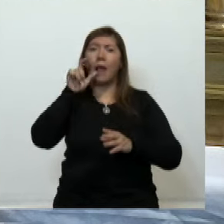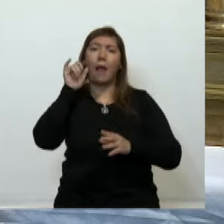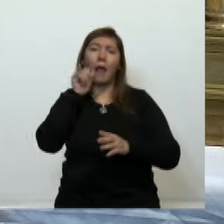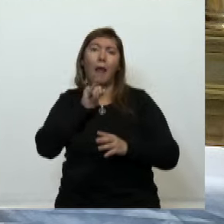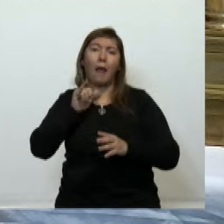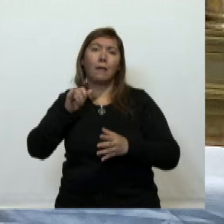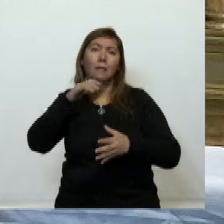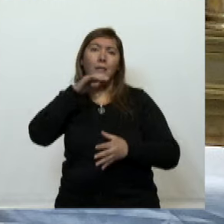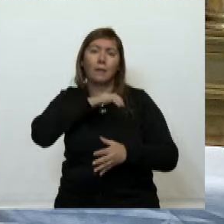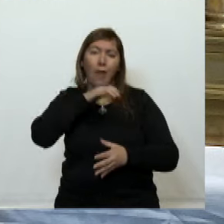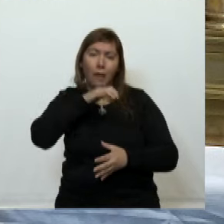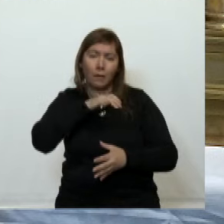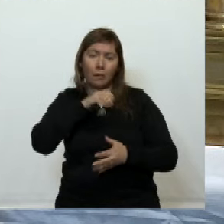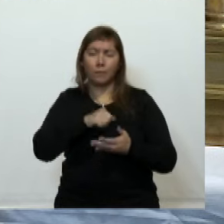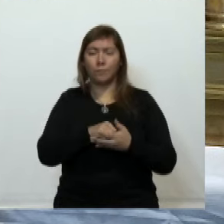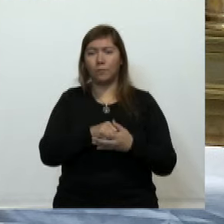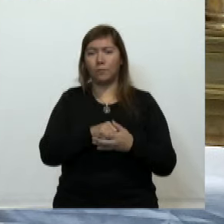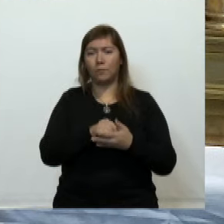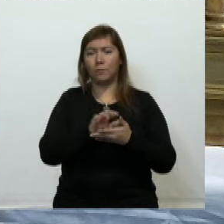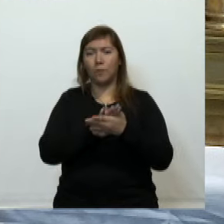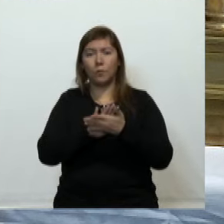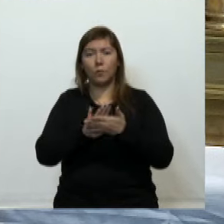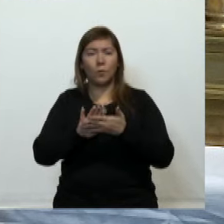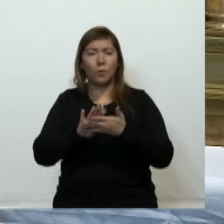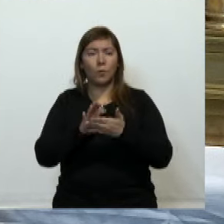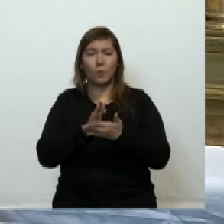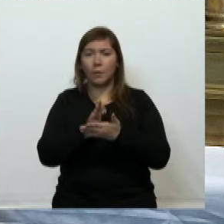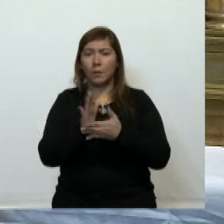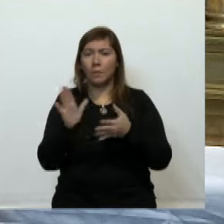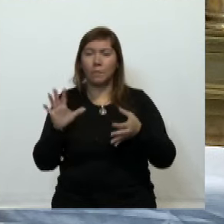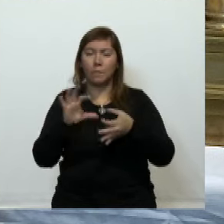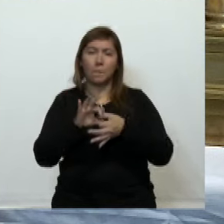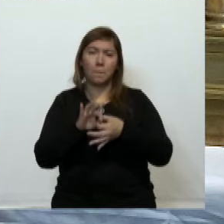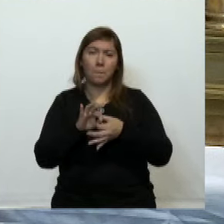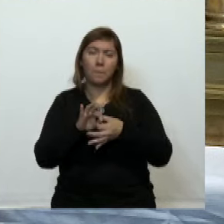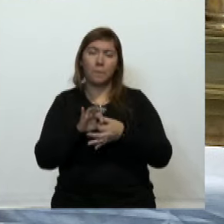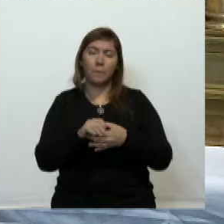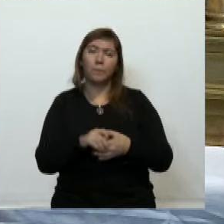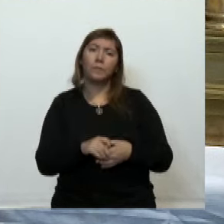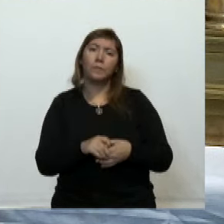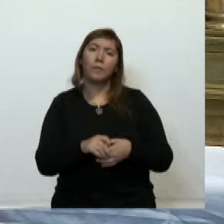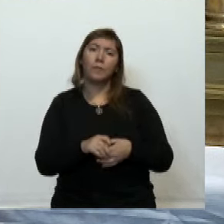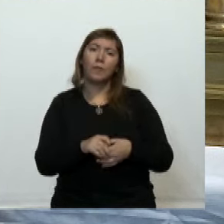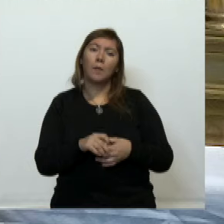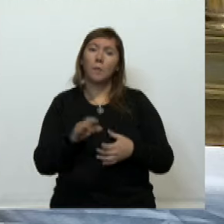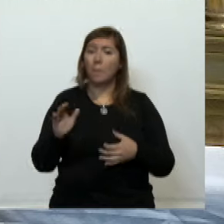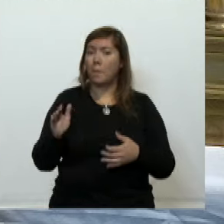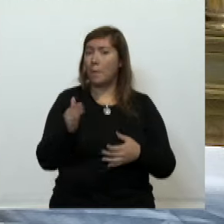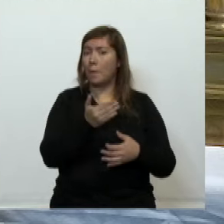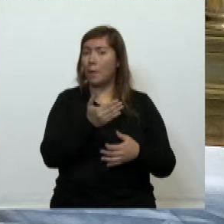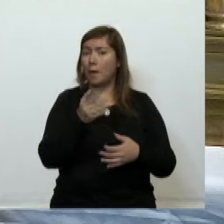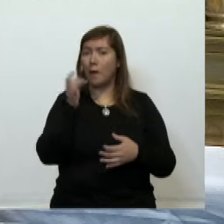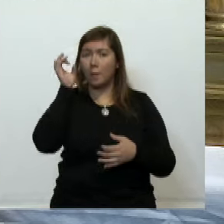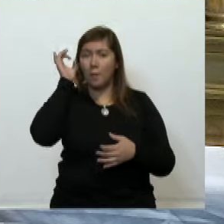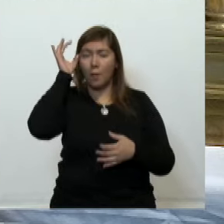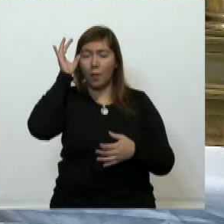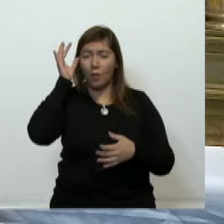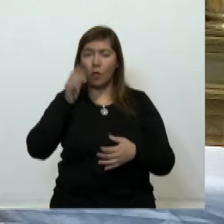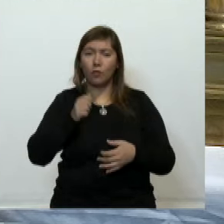alianza nueva y eterna, que será derramada por ustedes y por muchos para el perdón de los pecados. Hagan esto